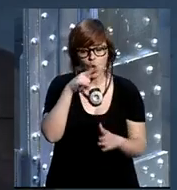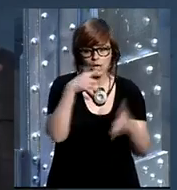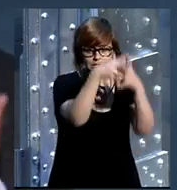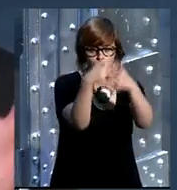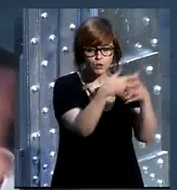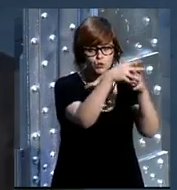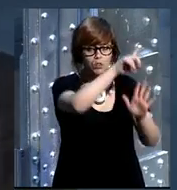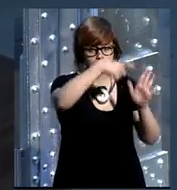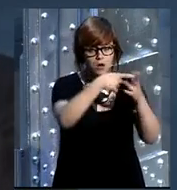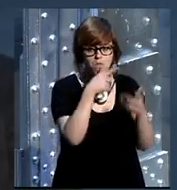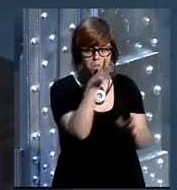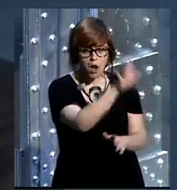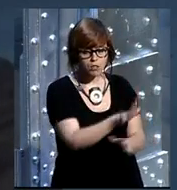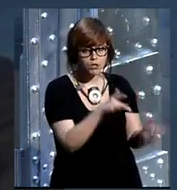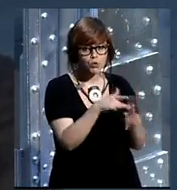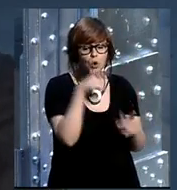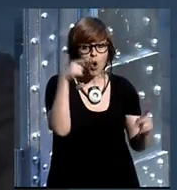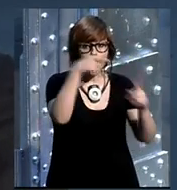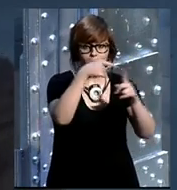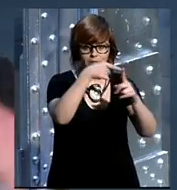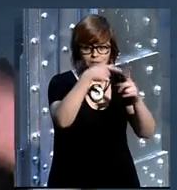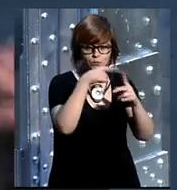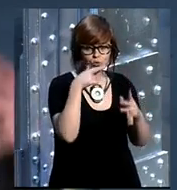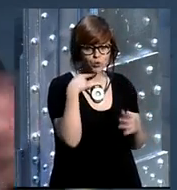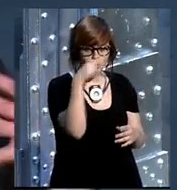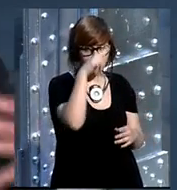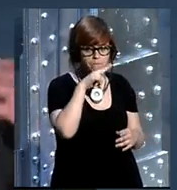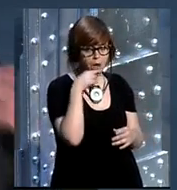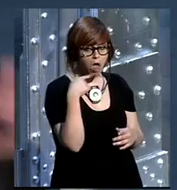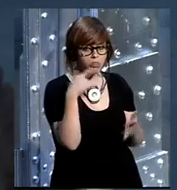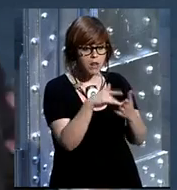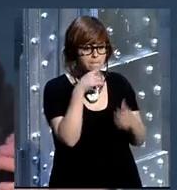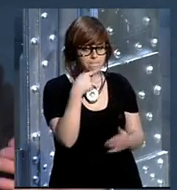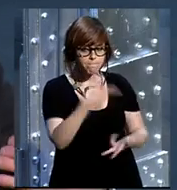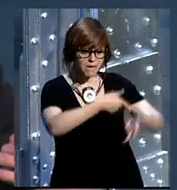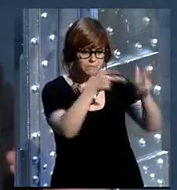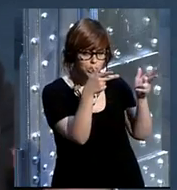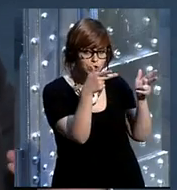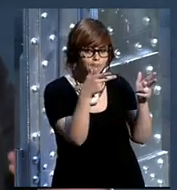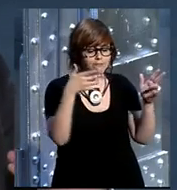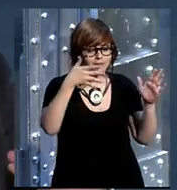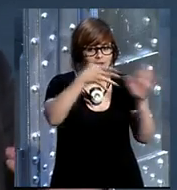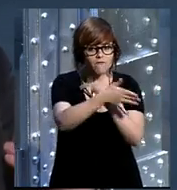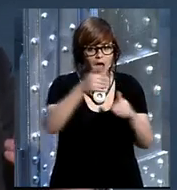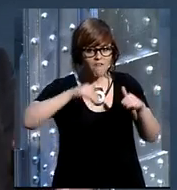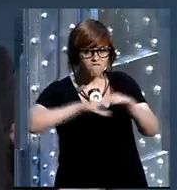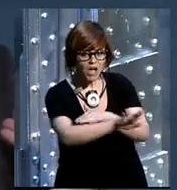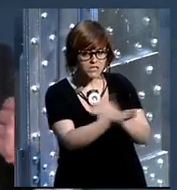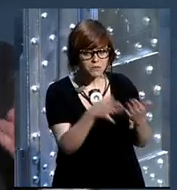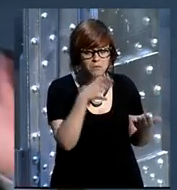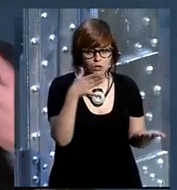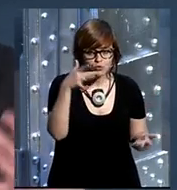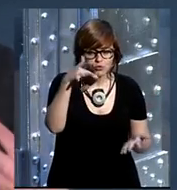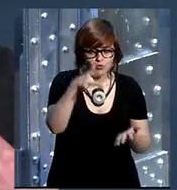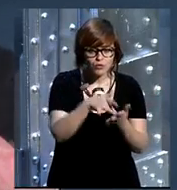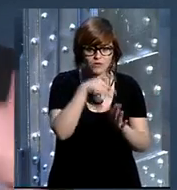que tienes consentimiento de los padres tienes que enviar un fax. Y eso es un ejemplo de la normativa que no tiene ningún sentido porque